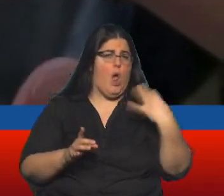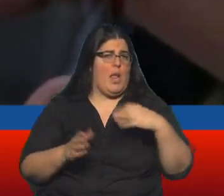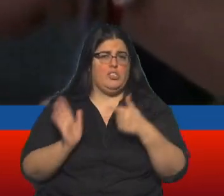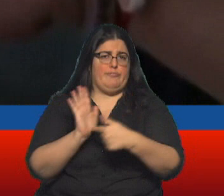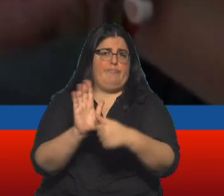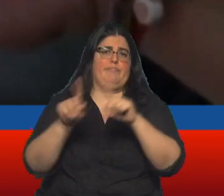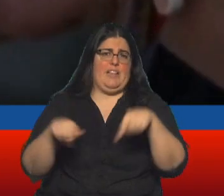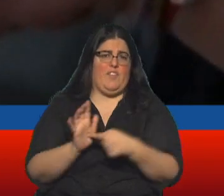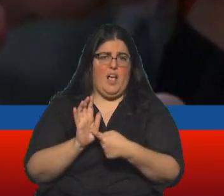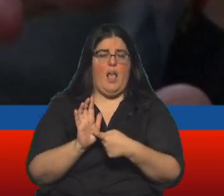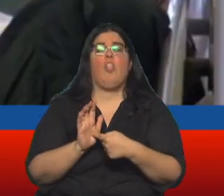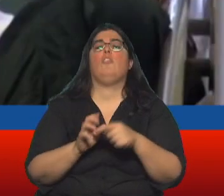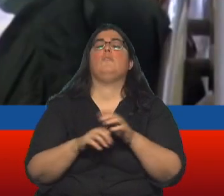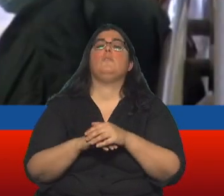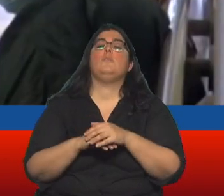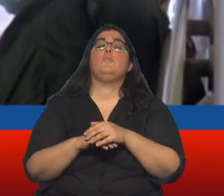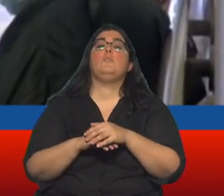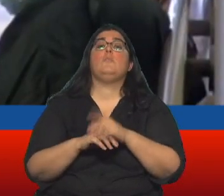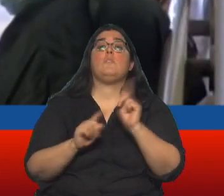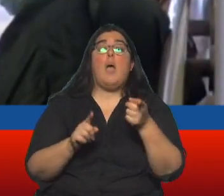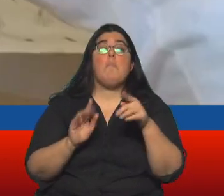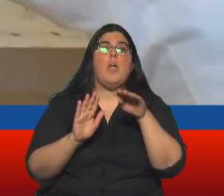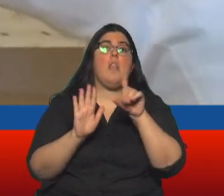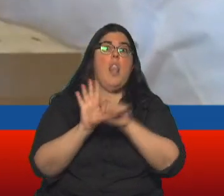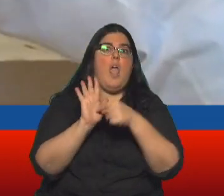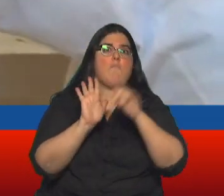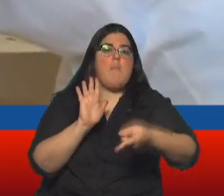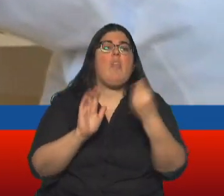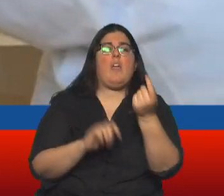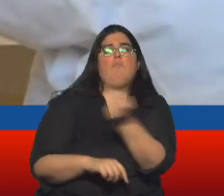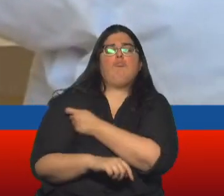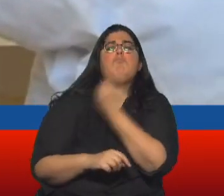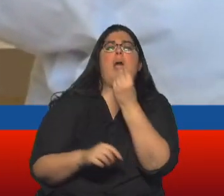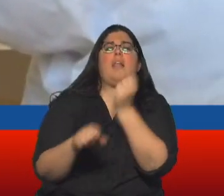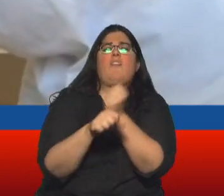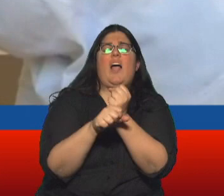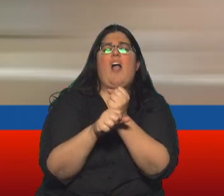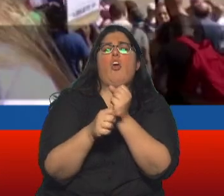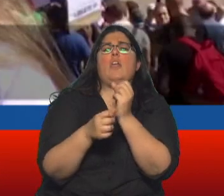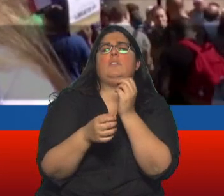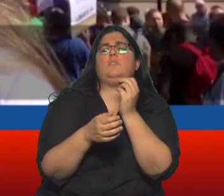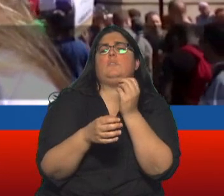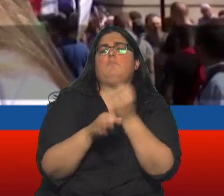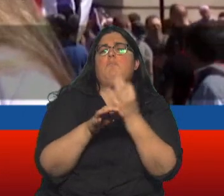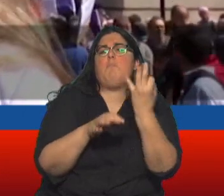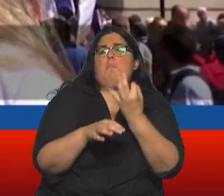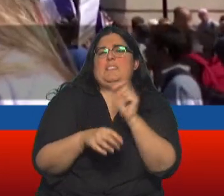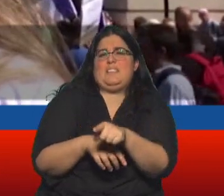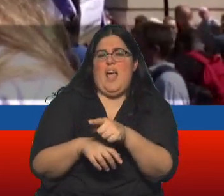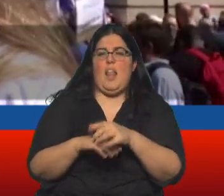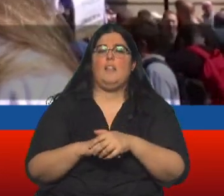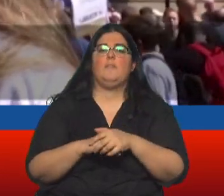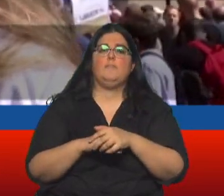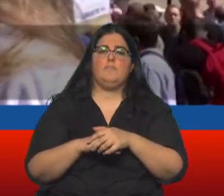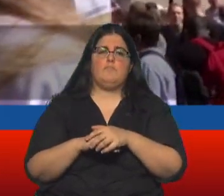medida incluye además la vacunación obligatoria para el personal sanitario y otros trabajadores esenciales. C'est pas logique, puis ça va créer